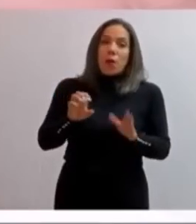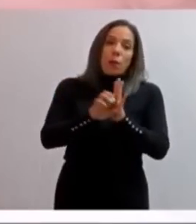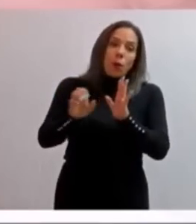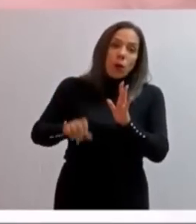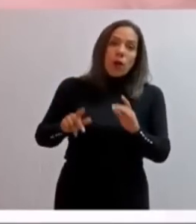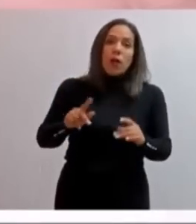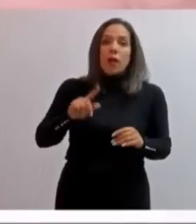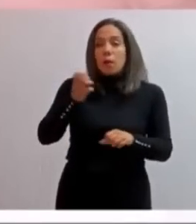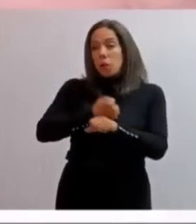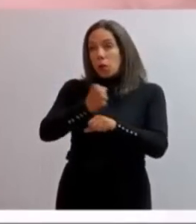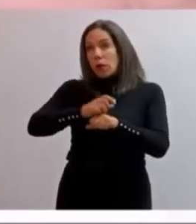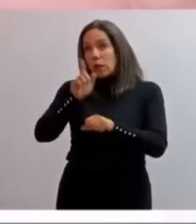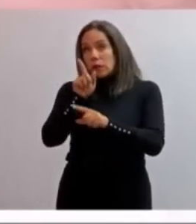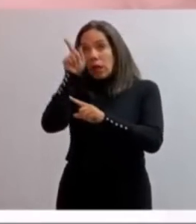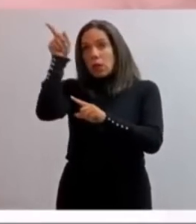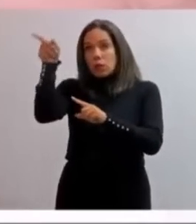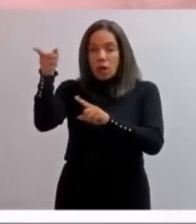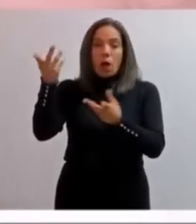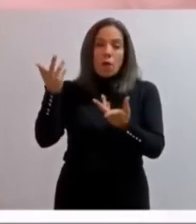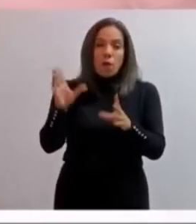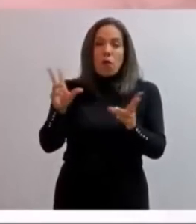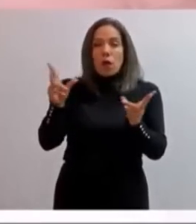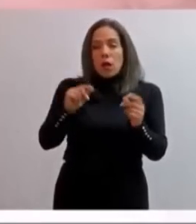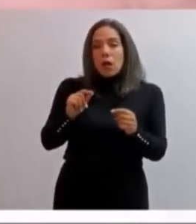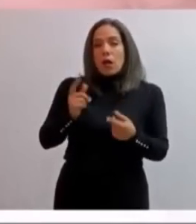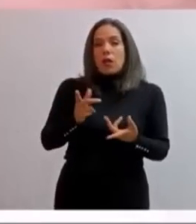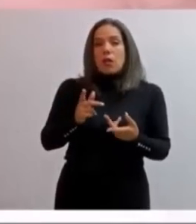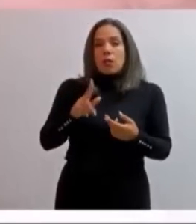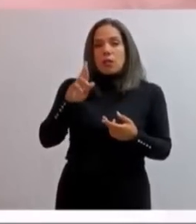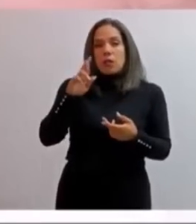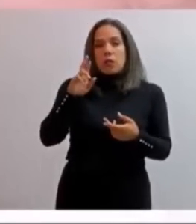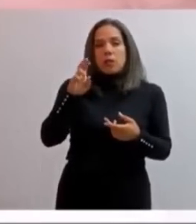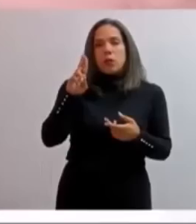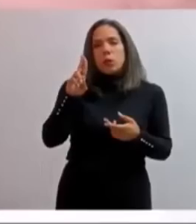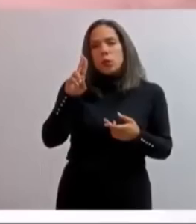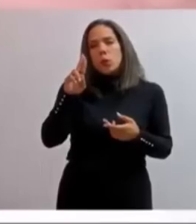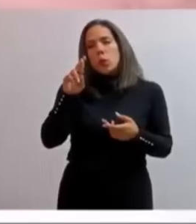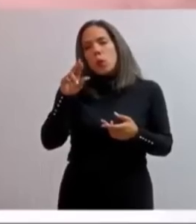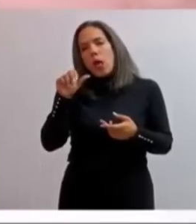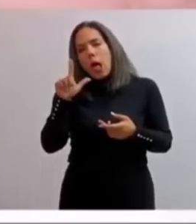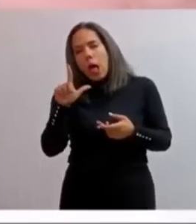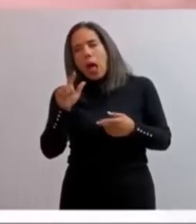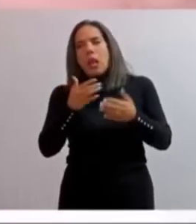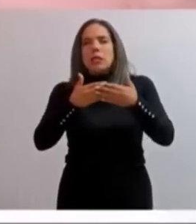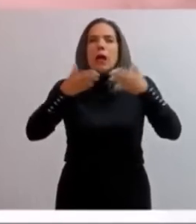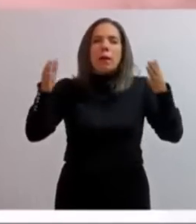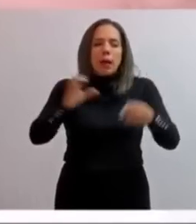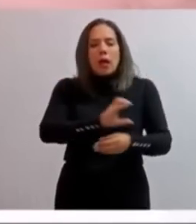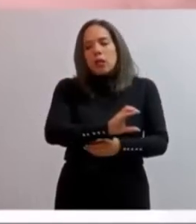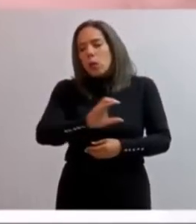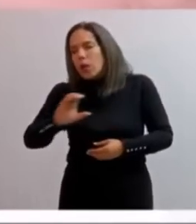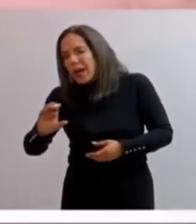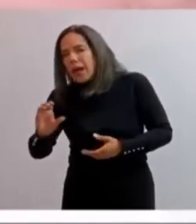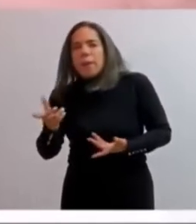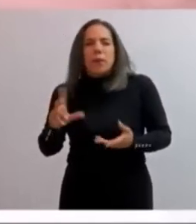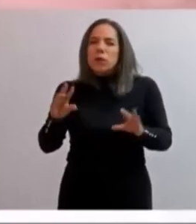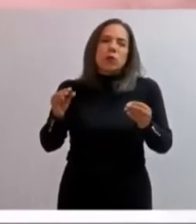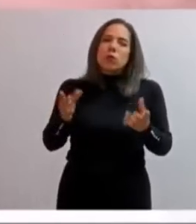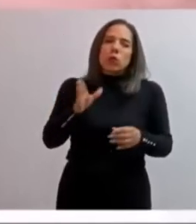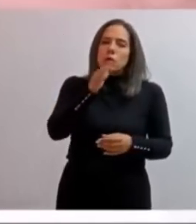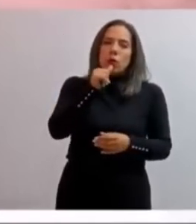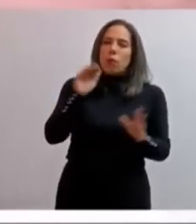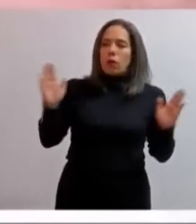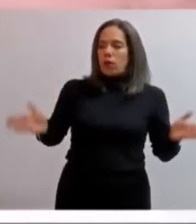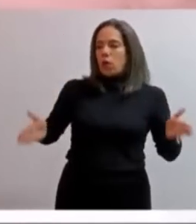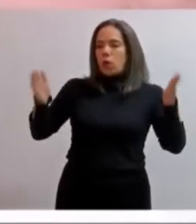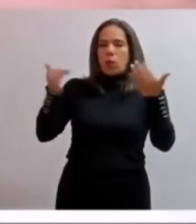rurales, ciertamente, porque ahí están más abiertas a la comunidad por el campo, etcétera. Pero